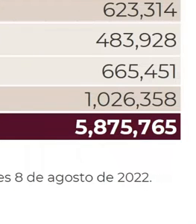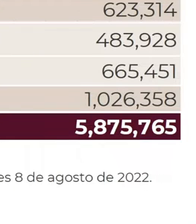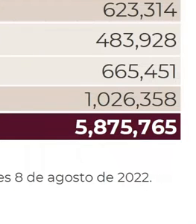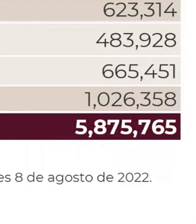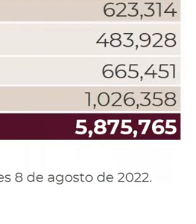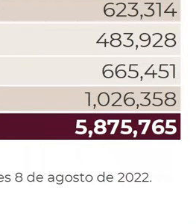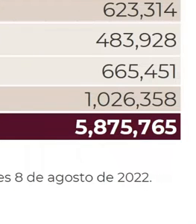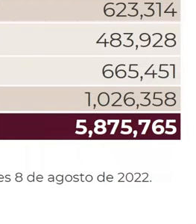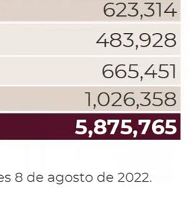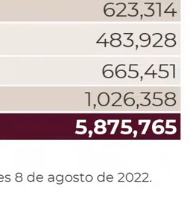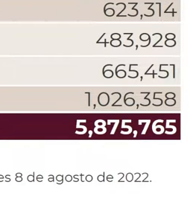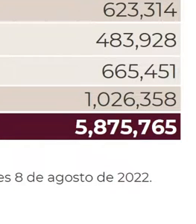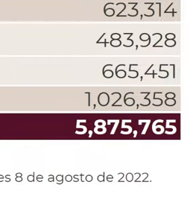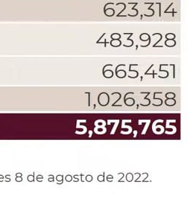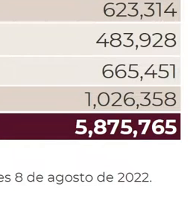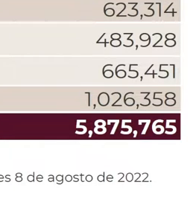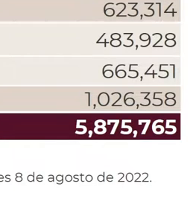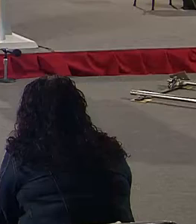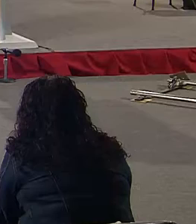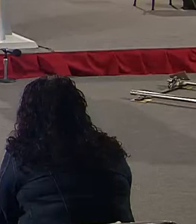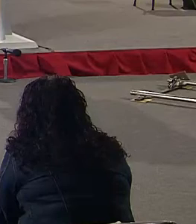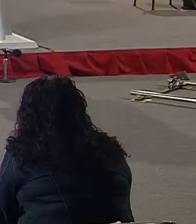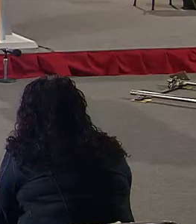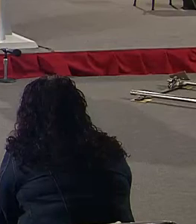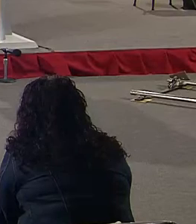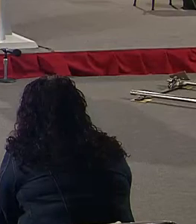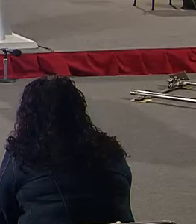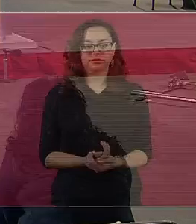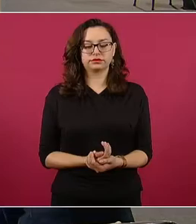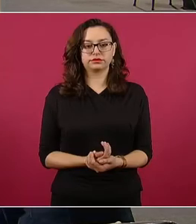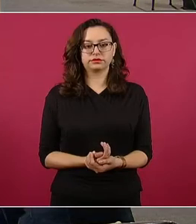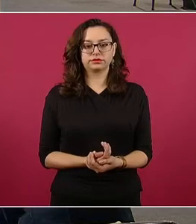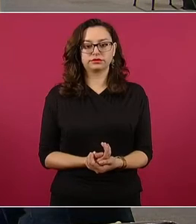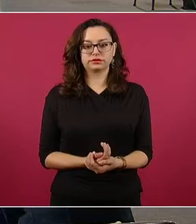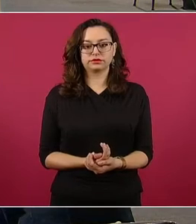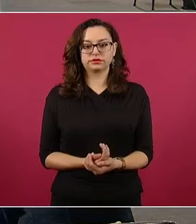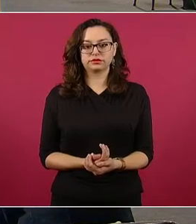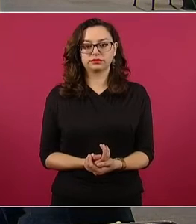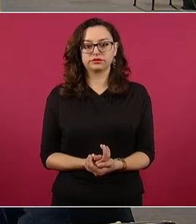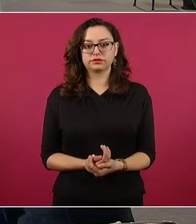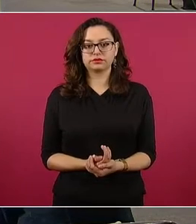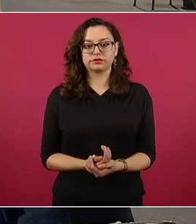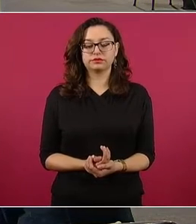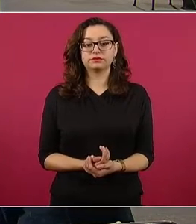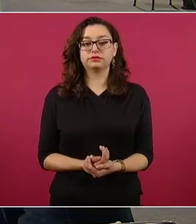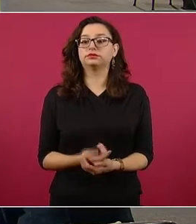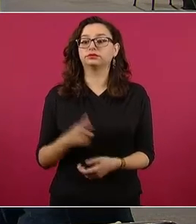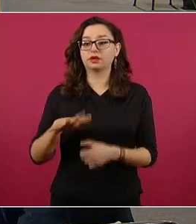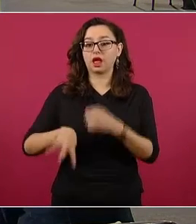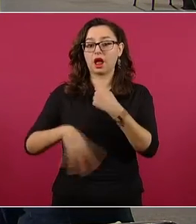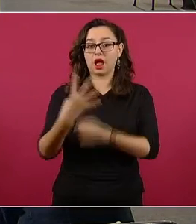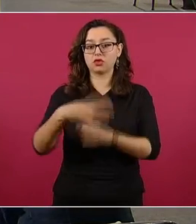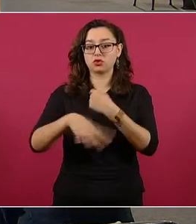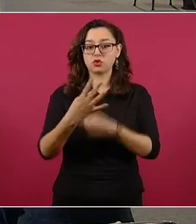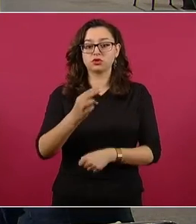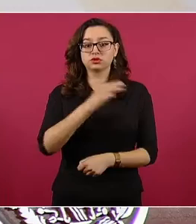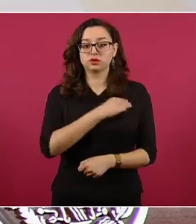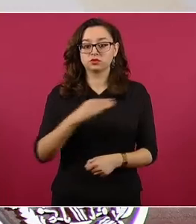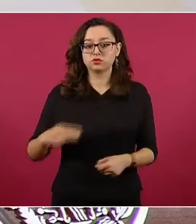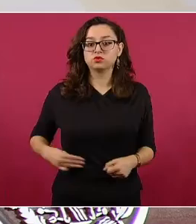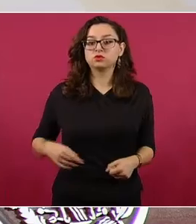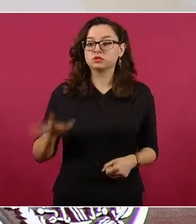y después 14, llevamos 14 municipios de los afectados por el huracán, más de